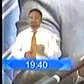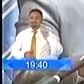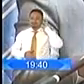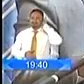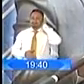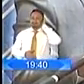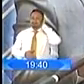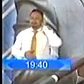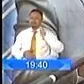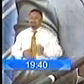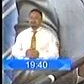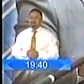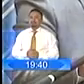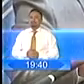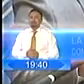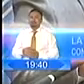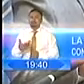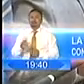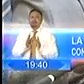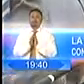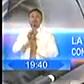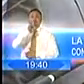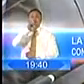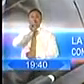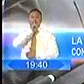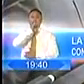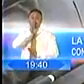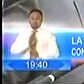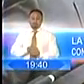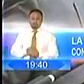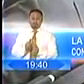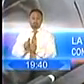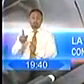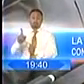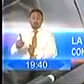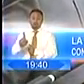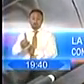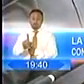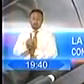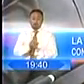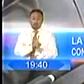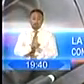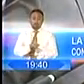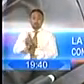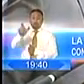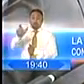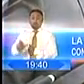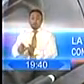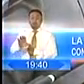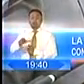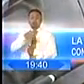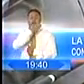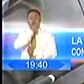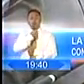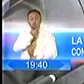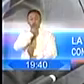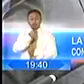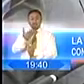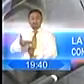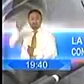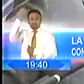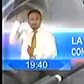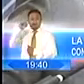Si hiciéramos un minuto de silencio por cada uno de los judíos asesinados en